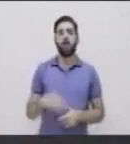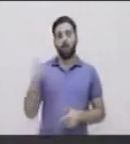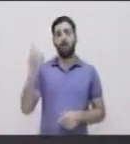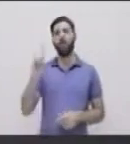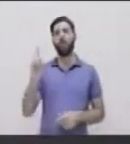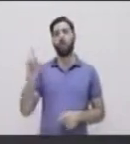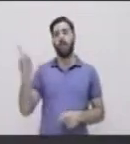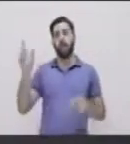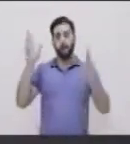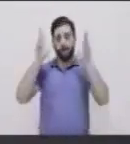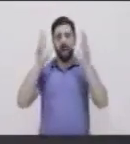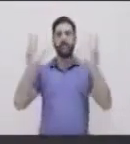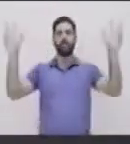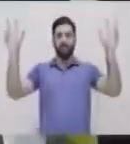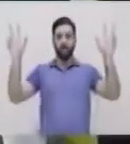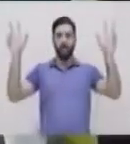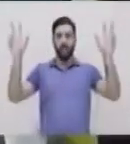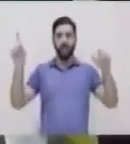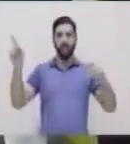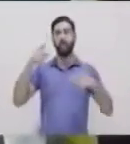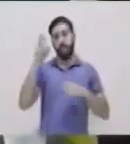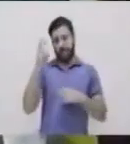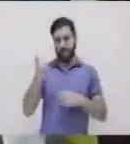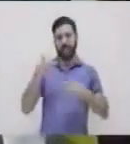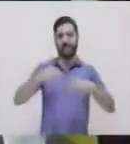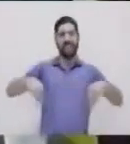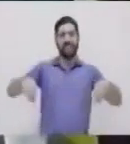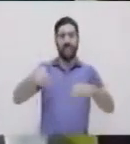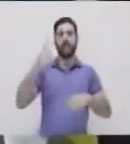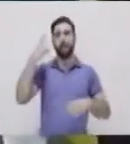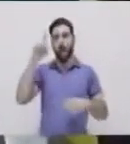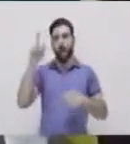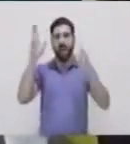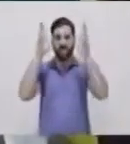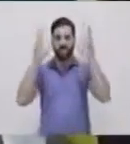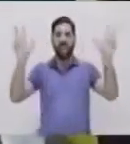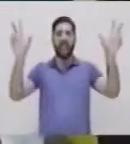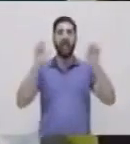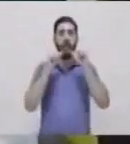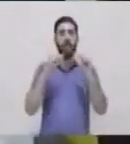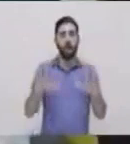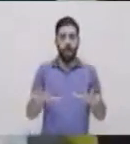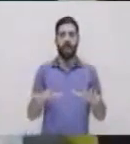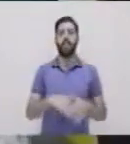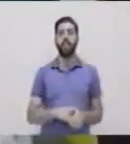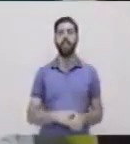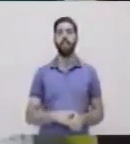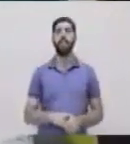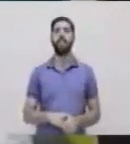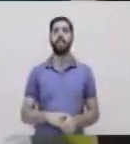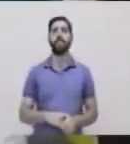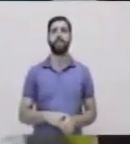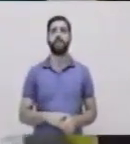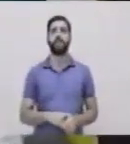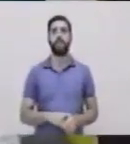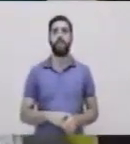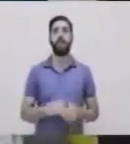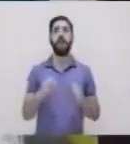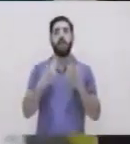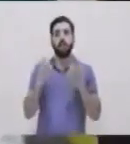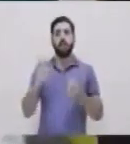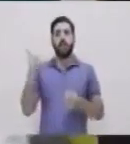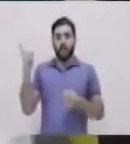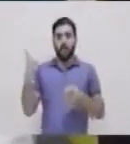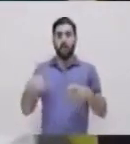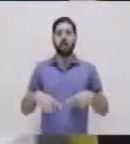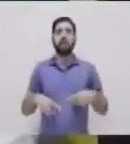área de Mazatenango. Ajá. Por eso le llaman la tierra del venado. Sí, pues. Sin embargo, ha tenido